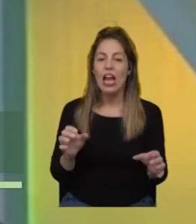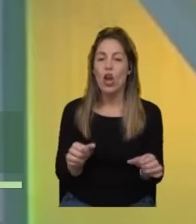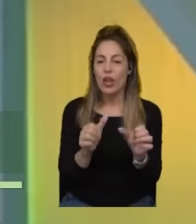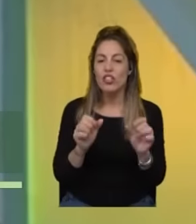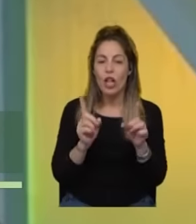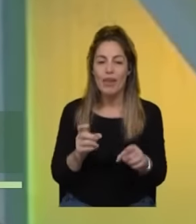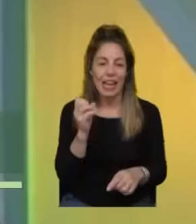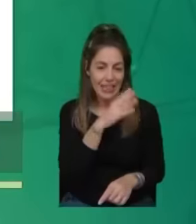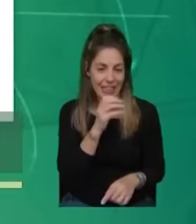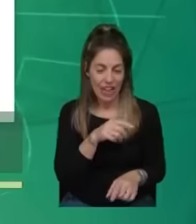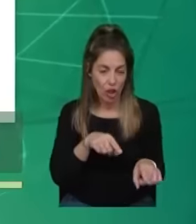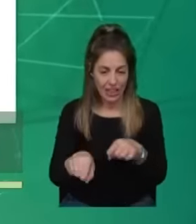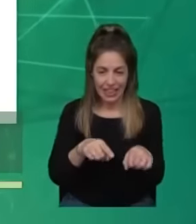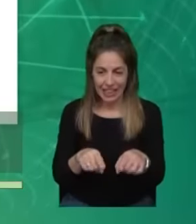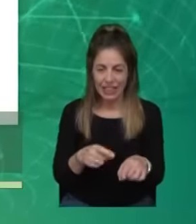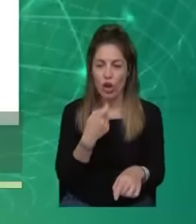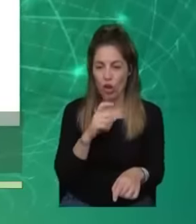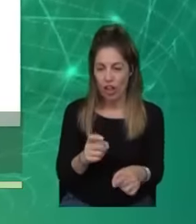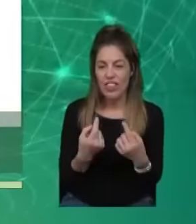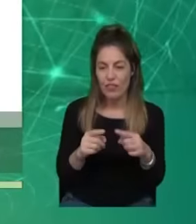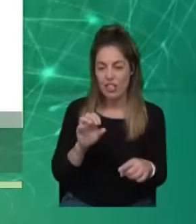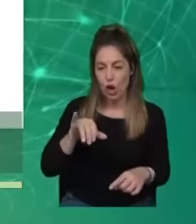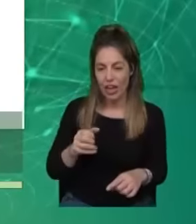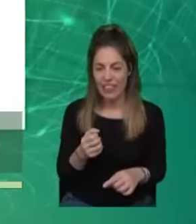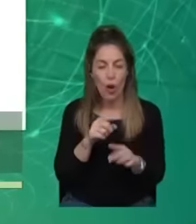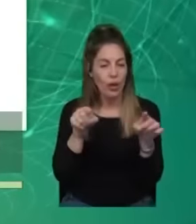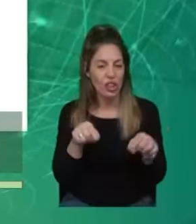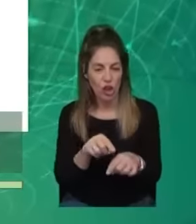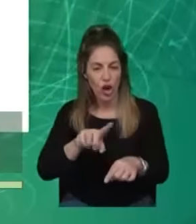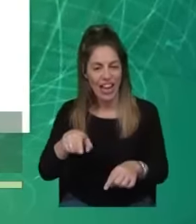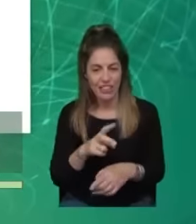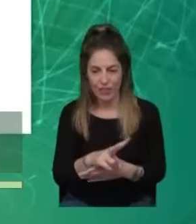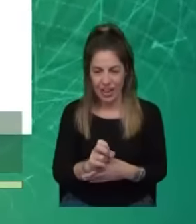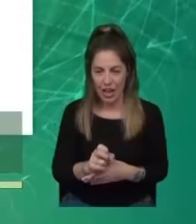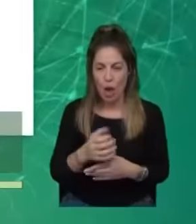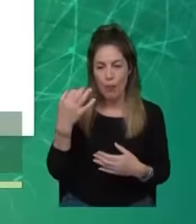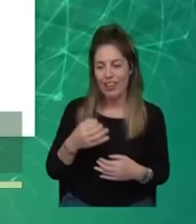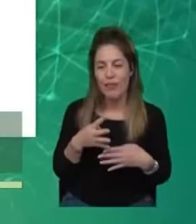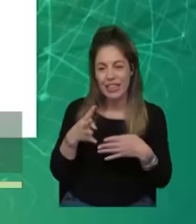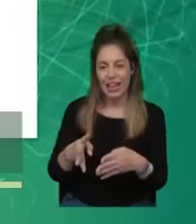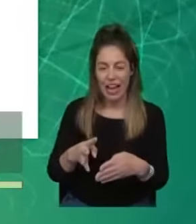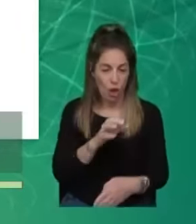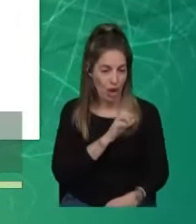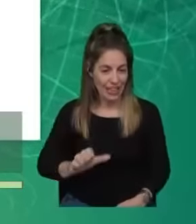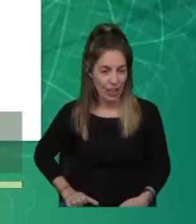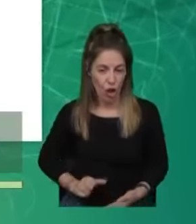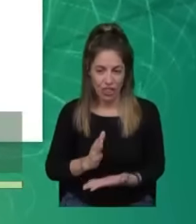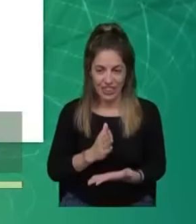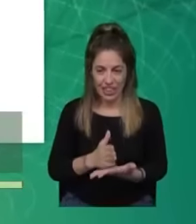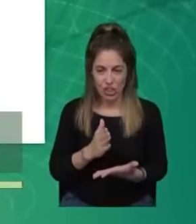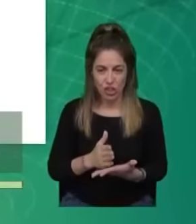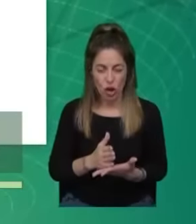dirigentes colorados que, a diferencia de Ojeda, habían cuestionado a la ex fiscal por considerar que había atacado el Estado de Derecho, promoviendo